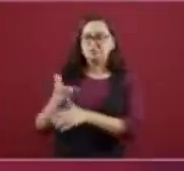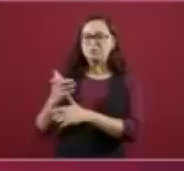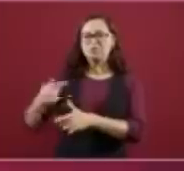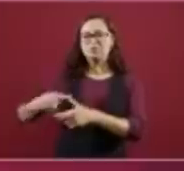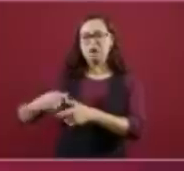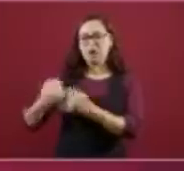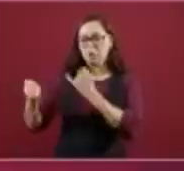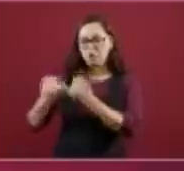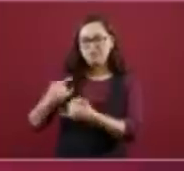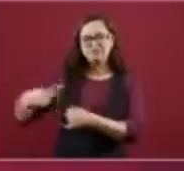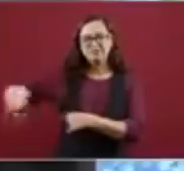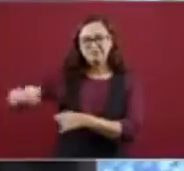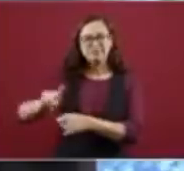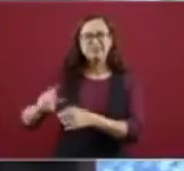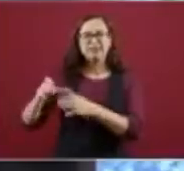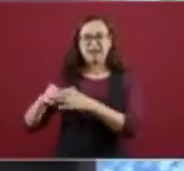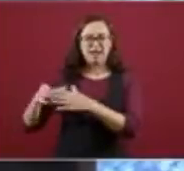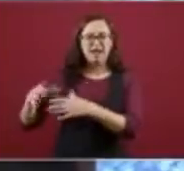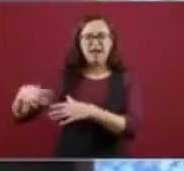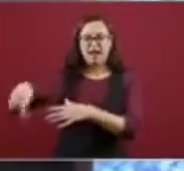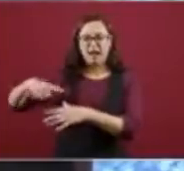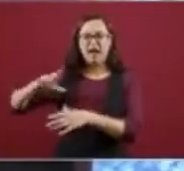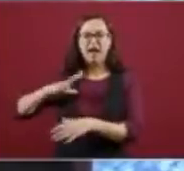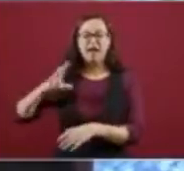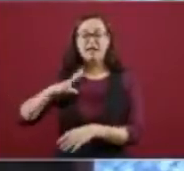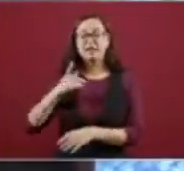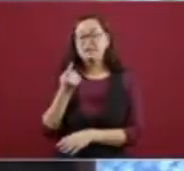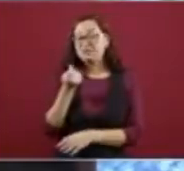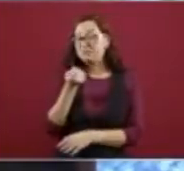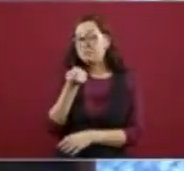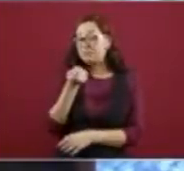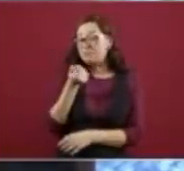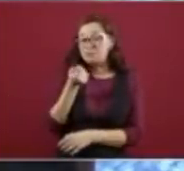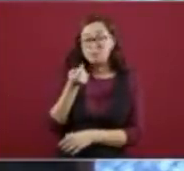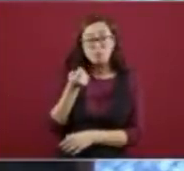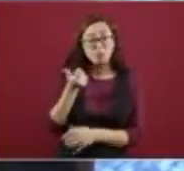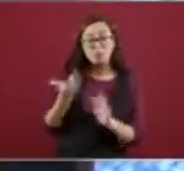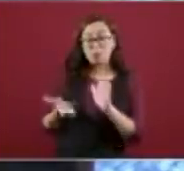a construir, pero muy pocas